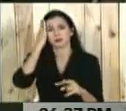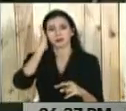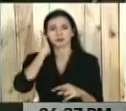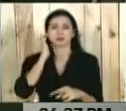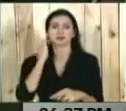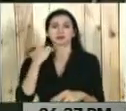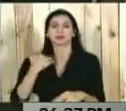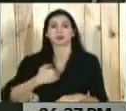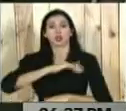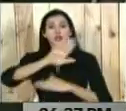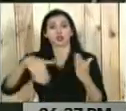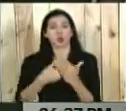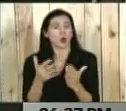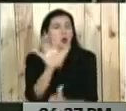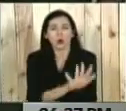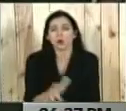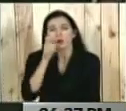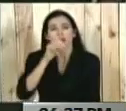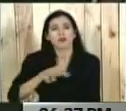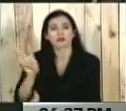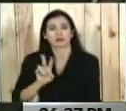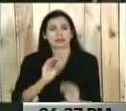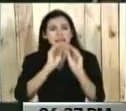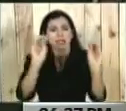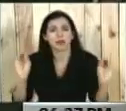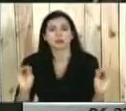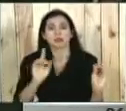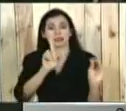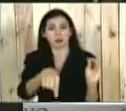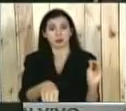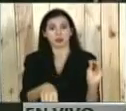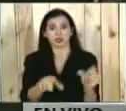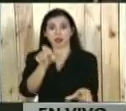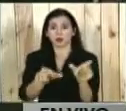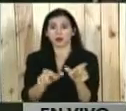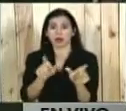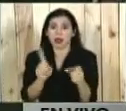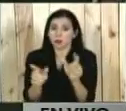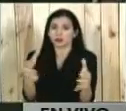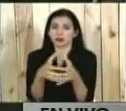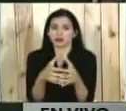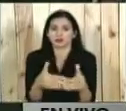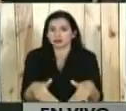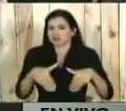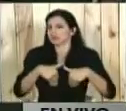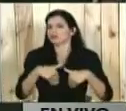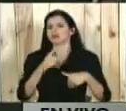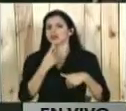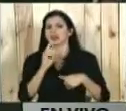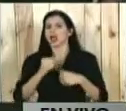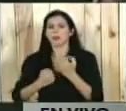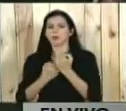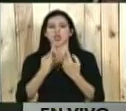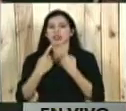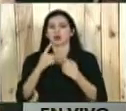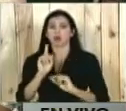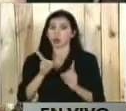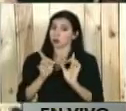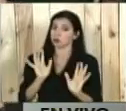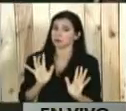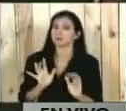llamo a toda Venezuela, inclusive aquellos sectores que se aislaron y dicen que el diálogo no.